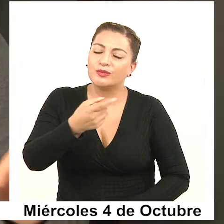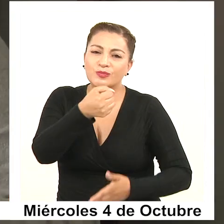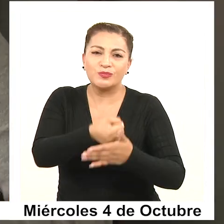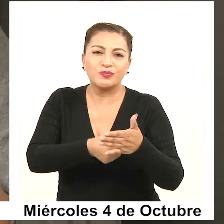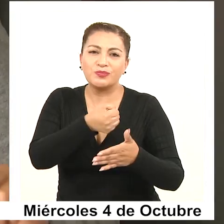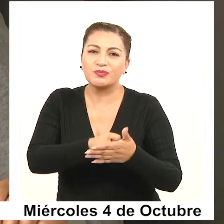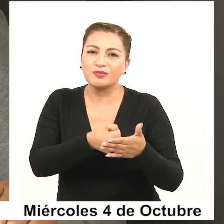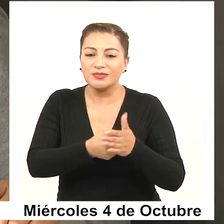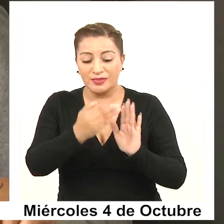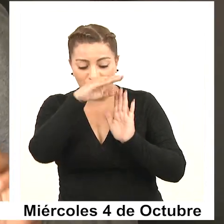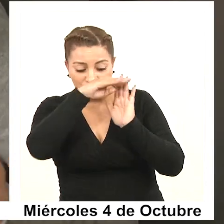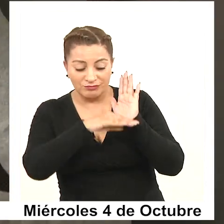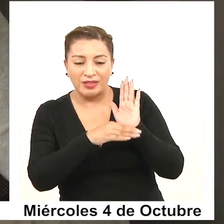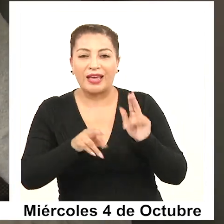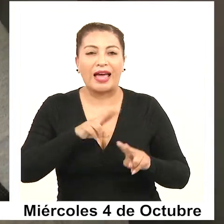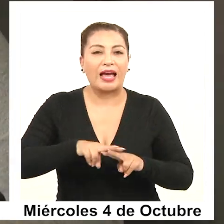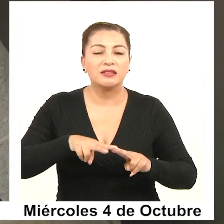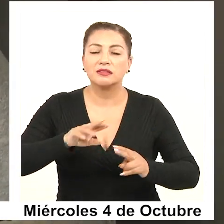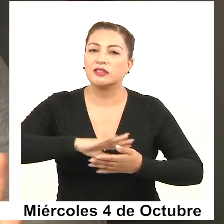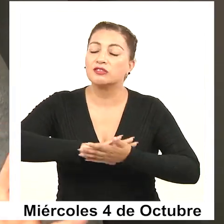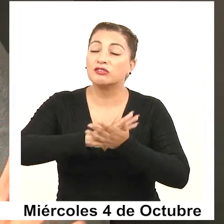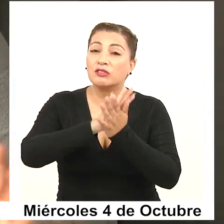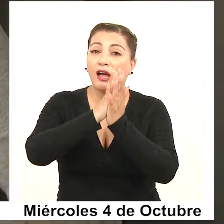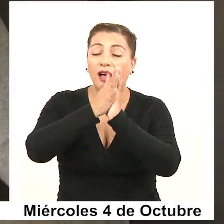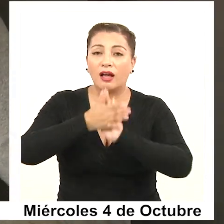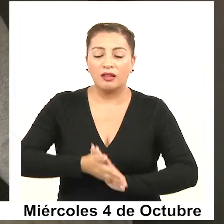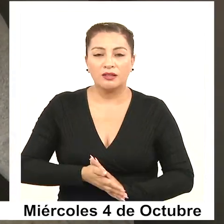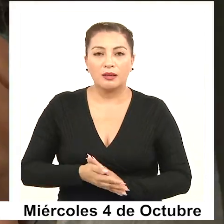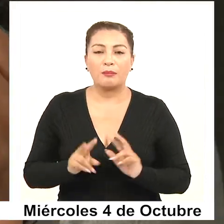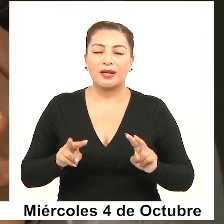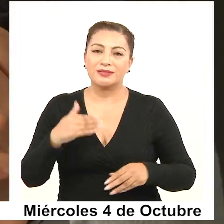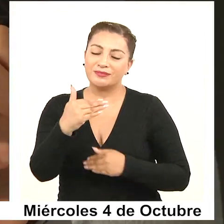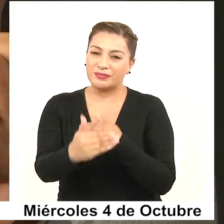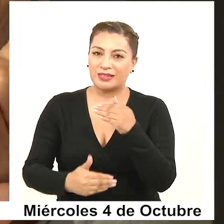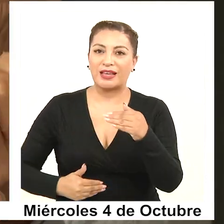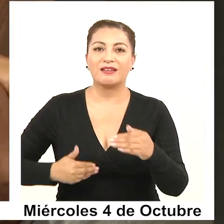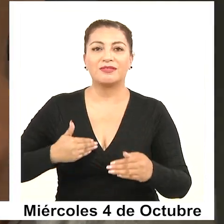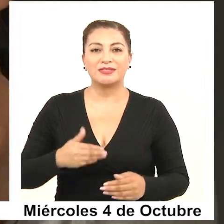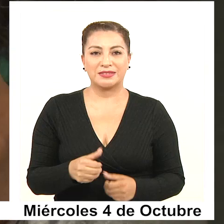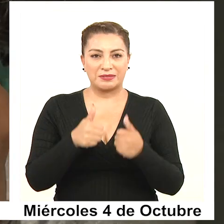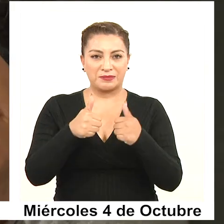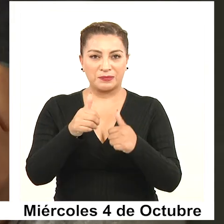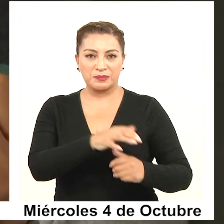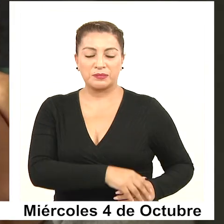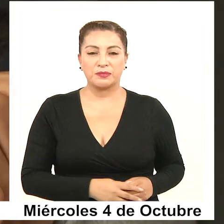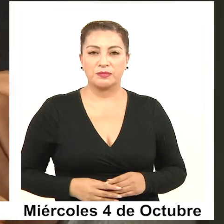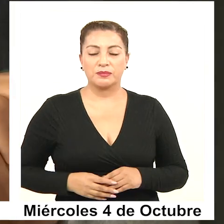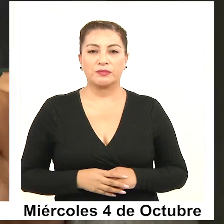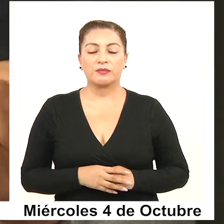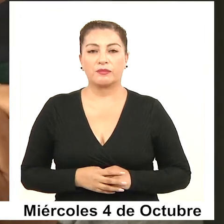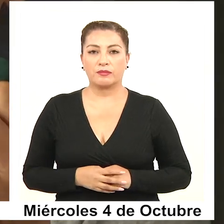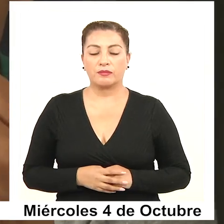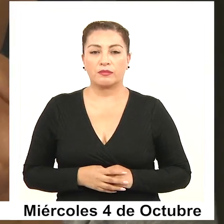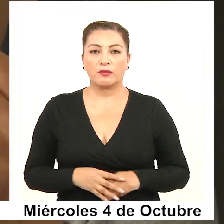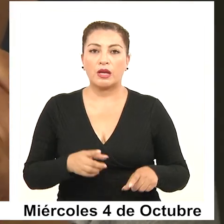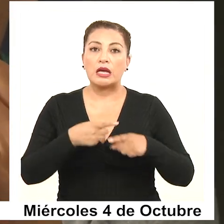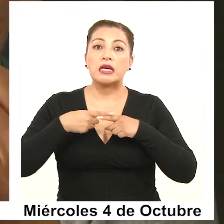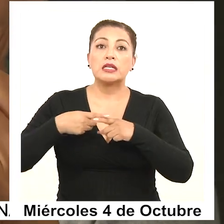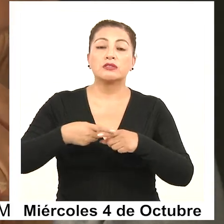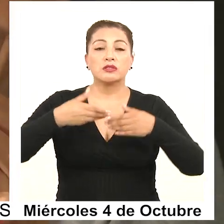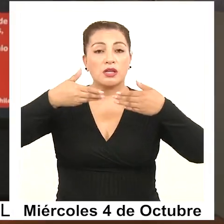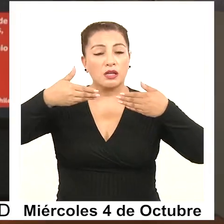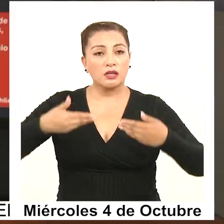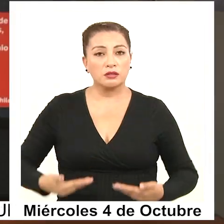declaratoria y hacer todo lo posible para llevarla adelante de buena forma. En la sociedad actual